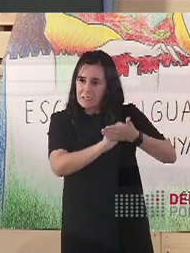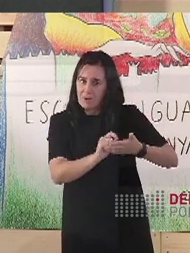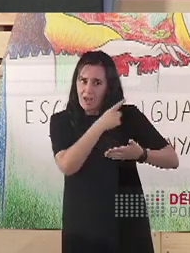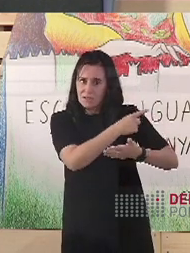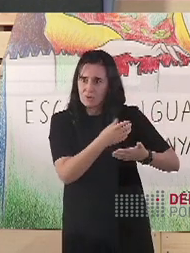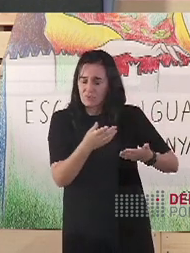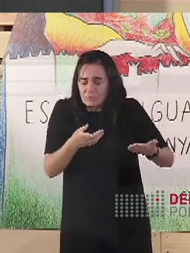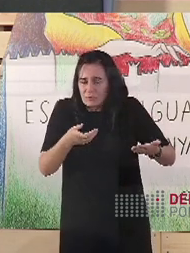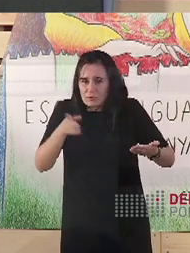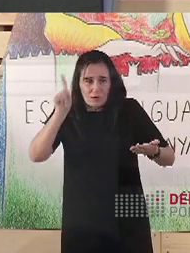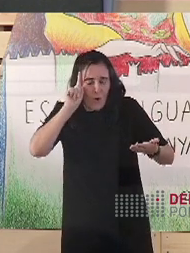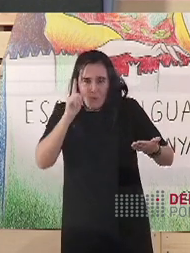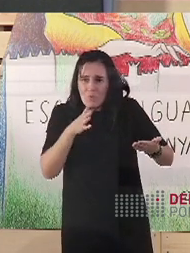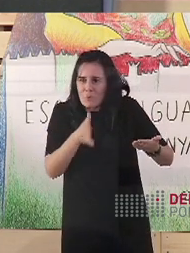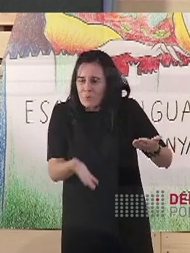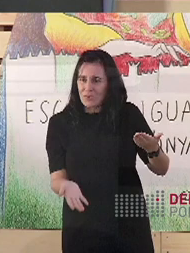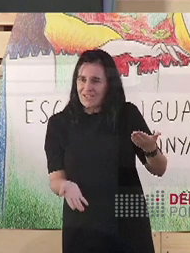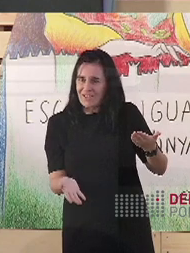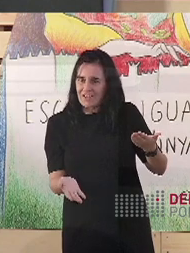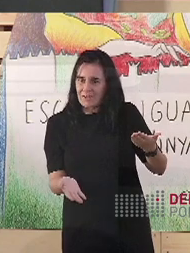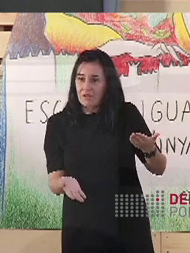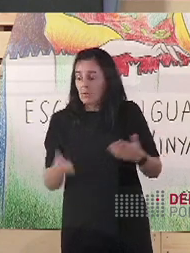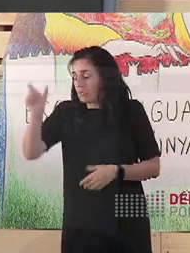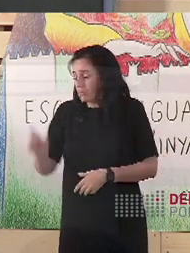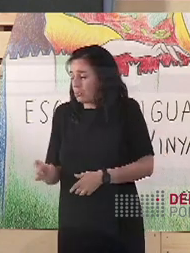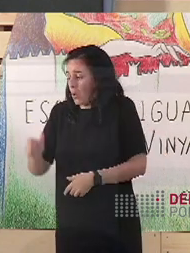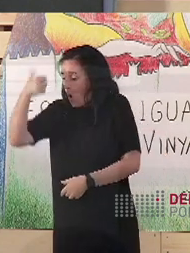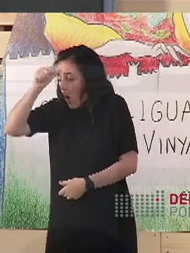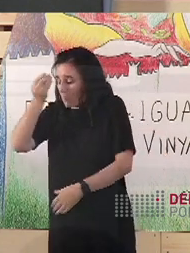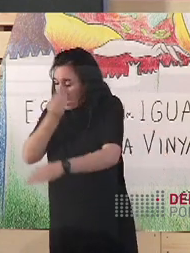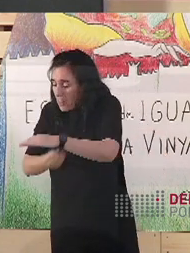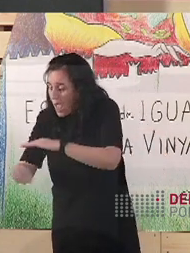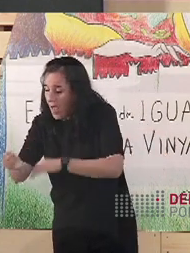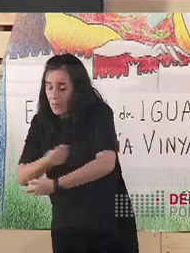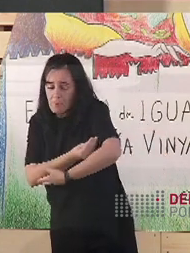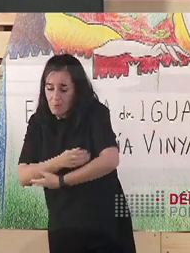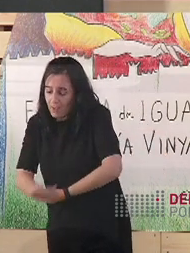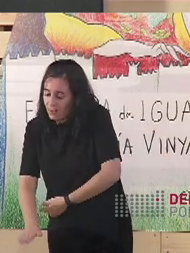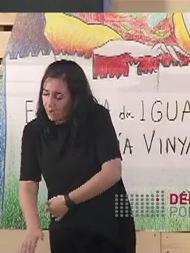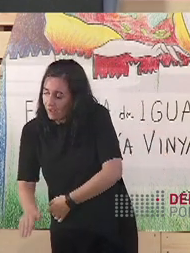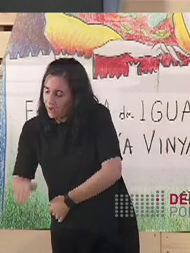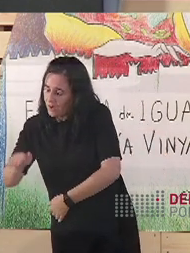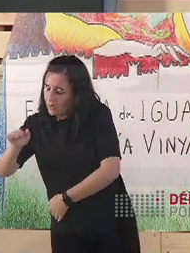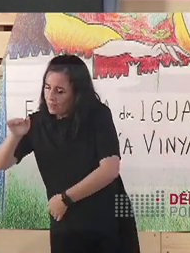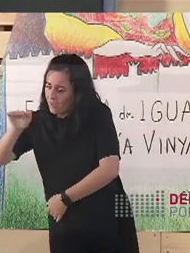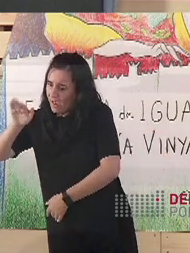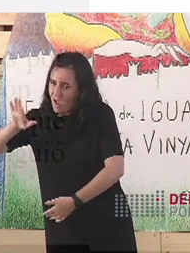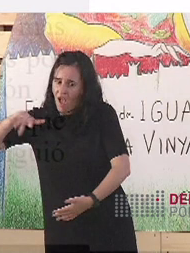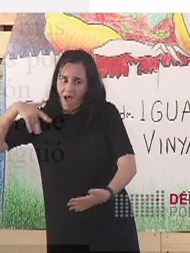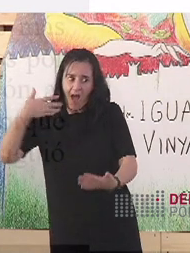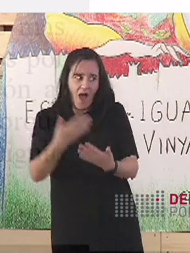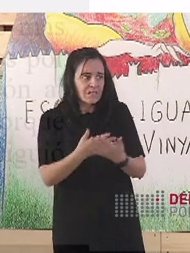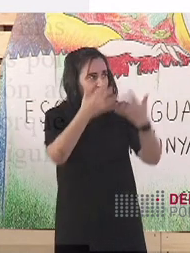cómo un hombre que ha nacido inocente y bebé llega aquí. Su actitud y su servicio